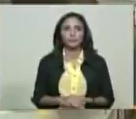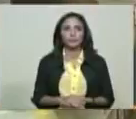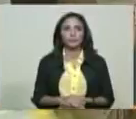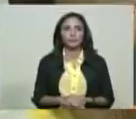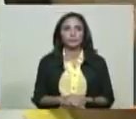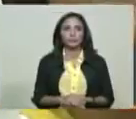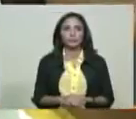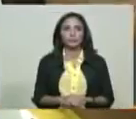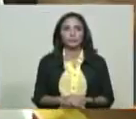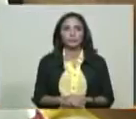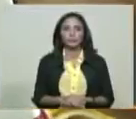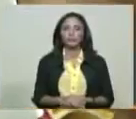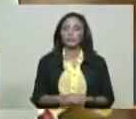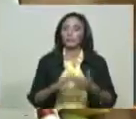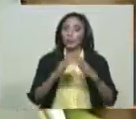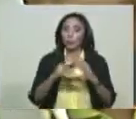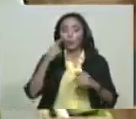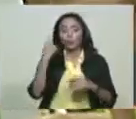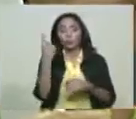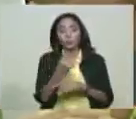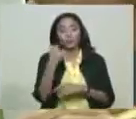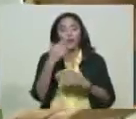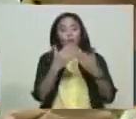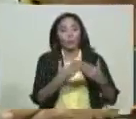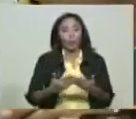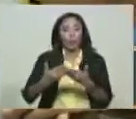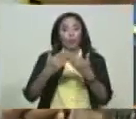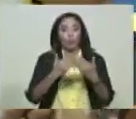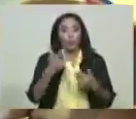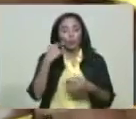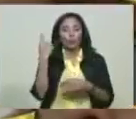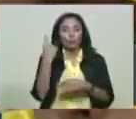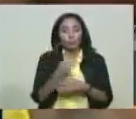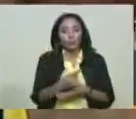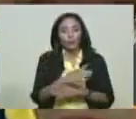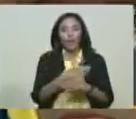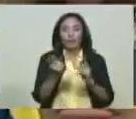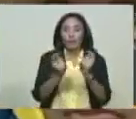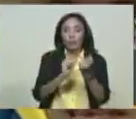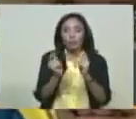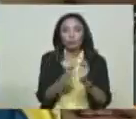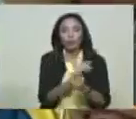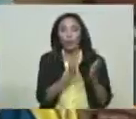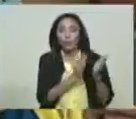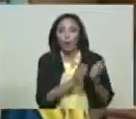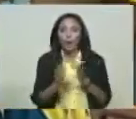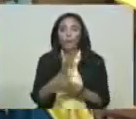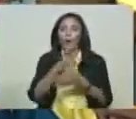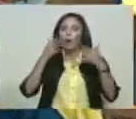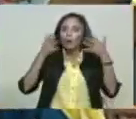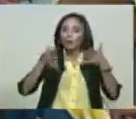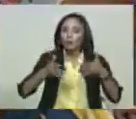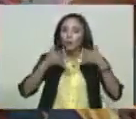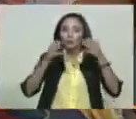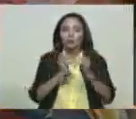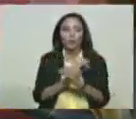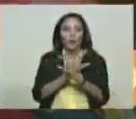boletín sea obligatorio estudio de obligatorio debate y orientación